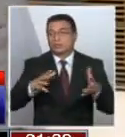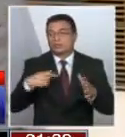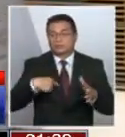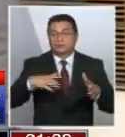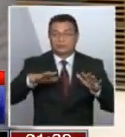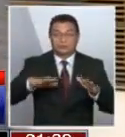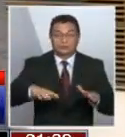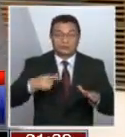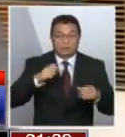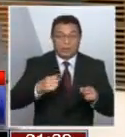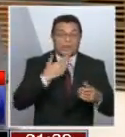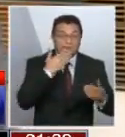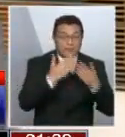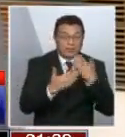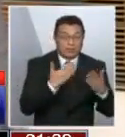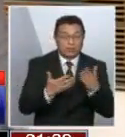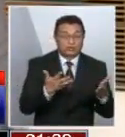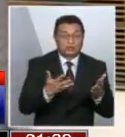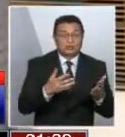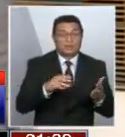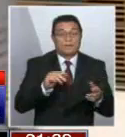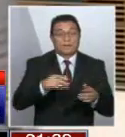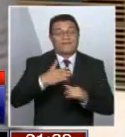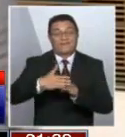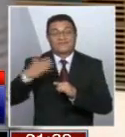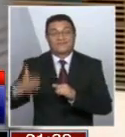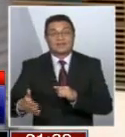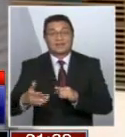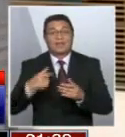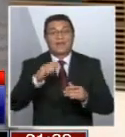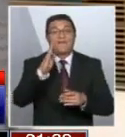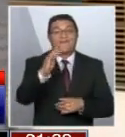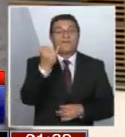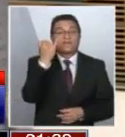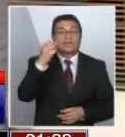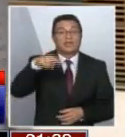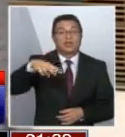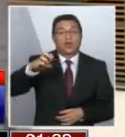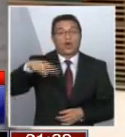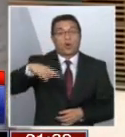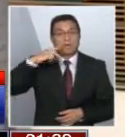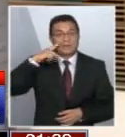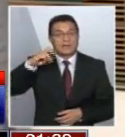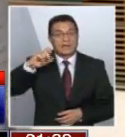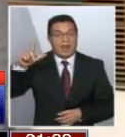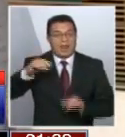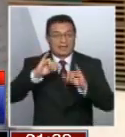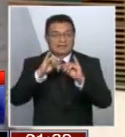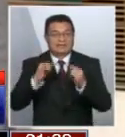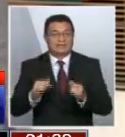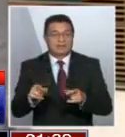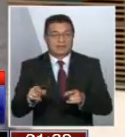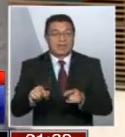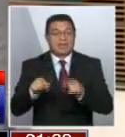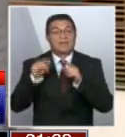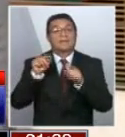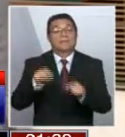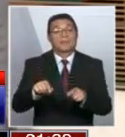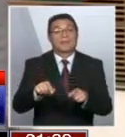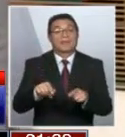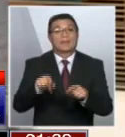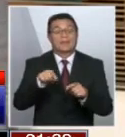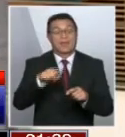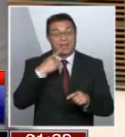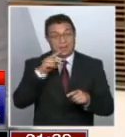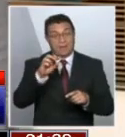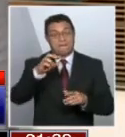todavía discutiendo del fin del sistema binominal. Lo que es claro, a mi juicio, es que el